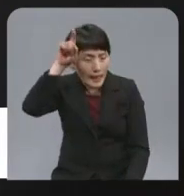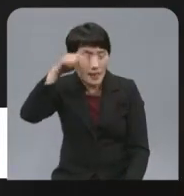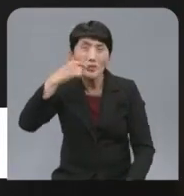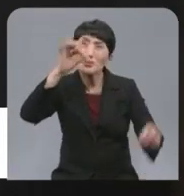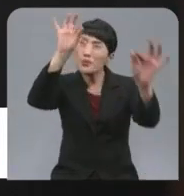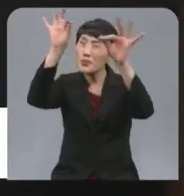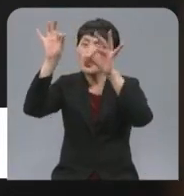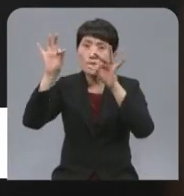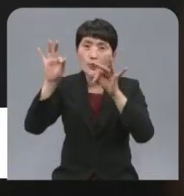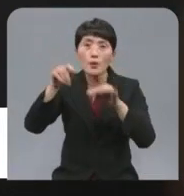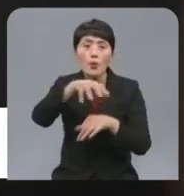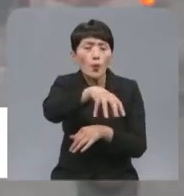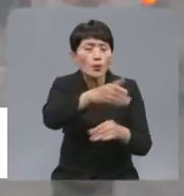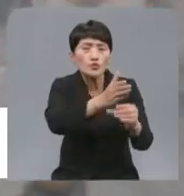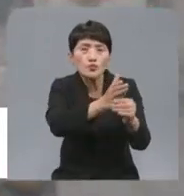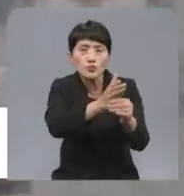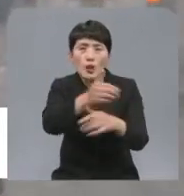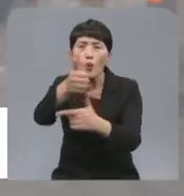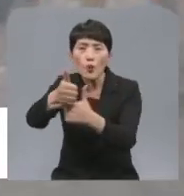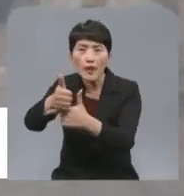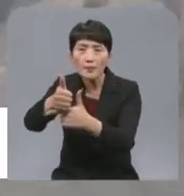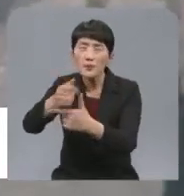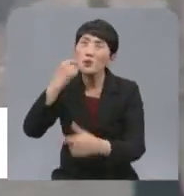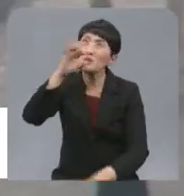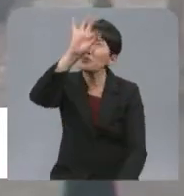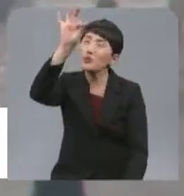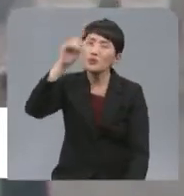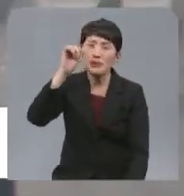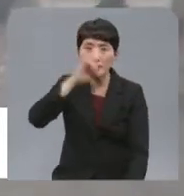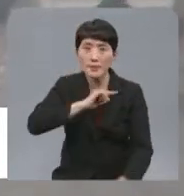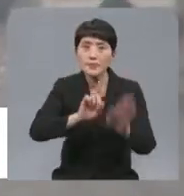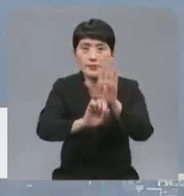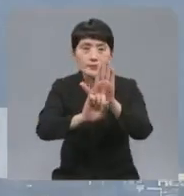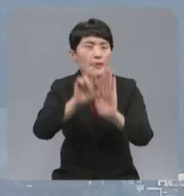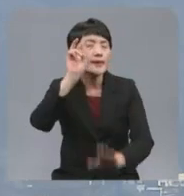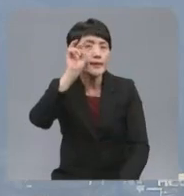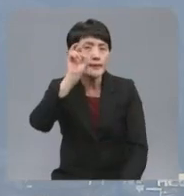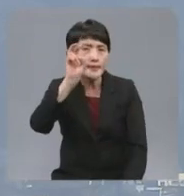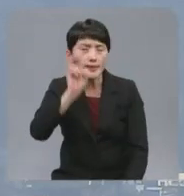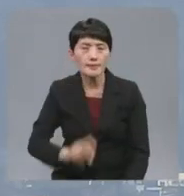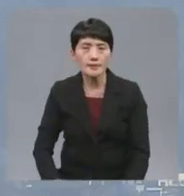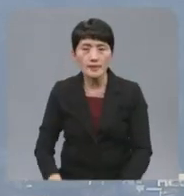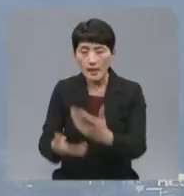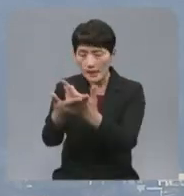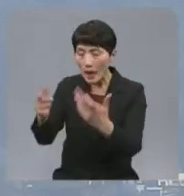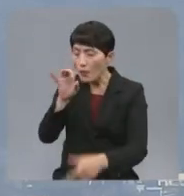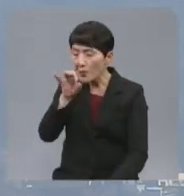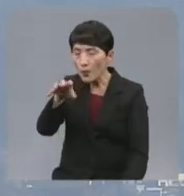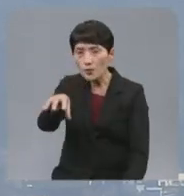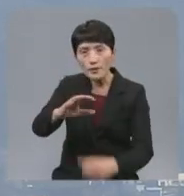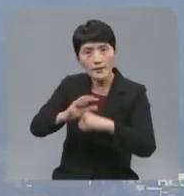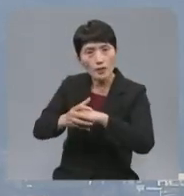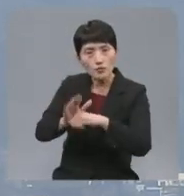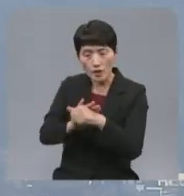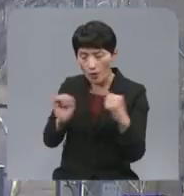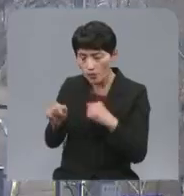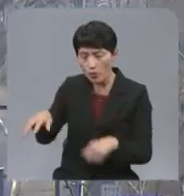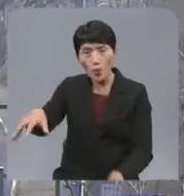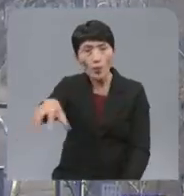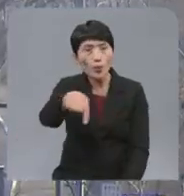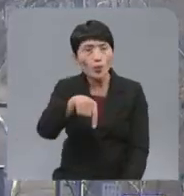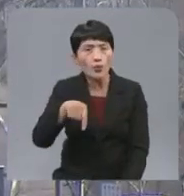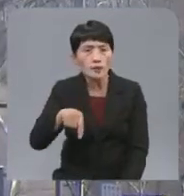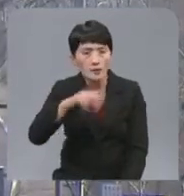grado 5 aquellos que imitan más de 5,5 gramos de óxido de nitrógeno o más de 1,2 grados de hidrocarburos por kilovatio y hora